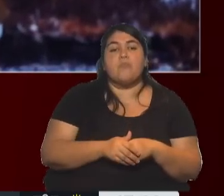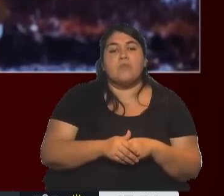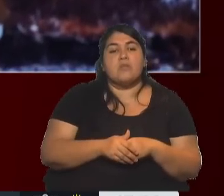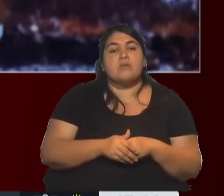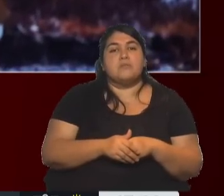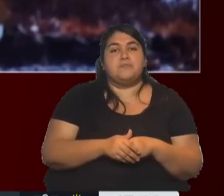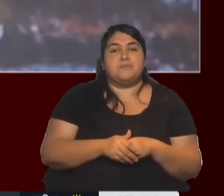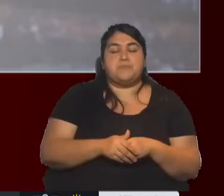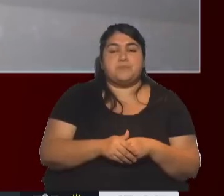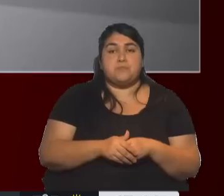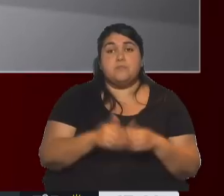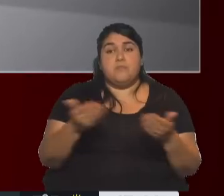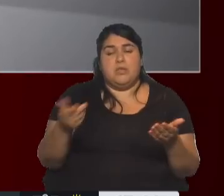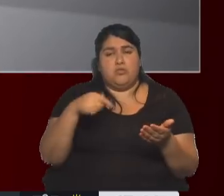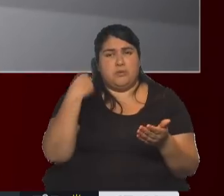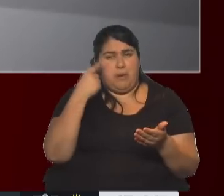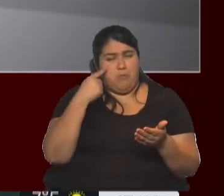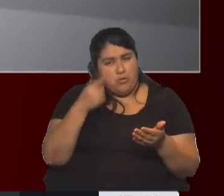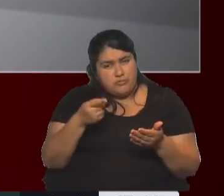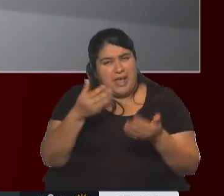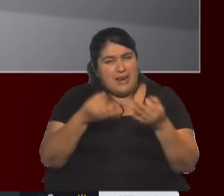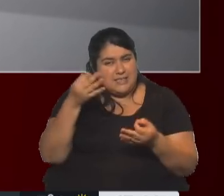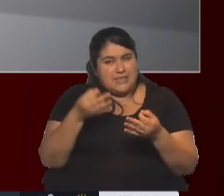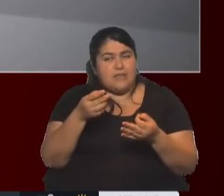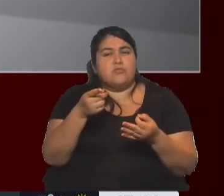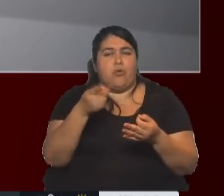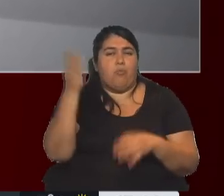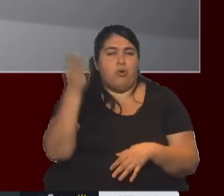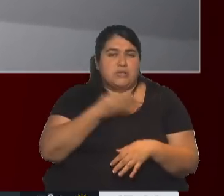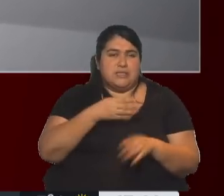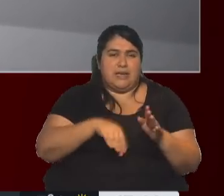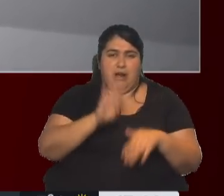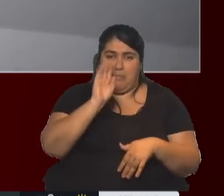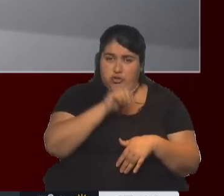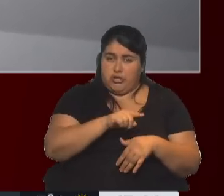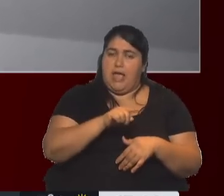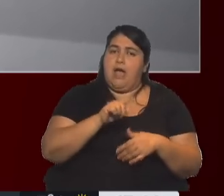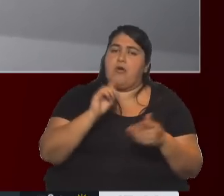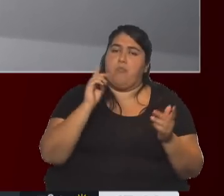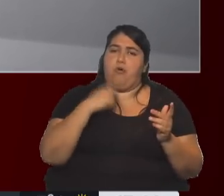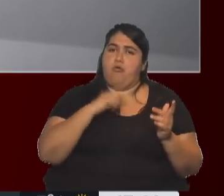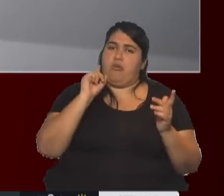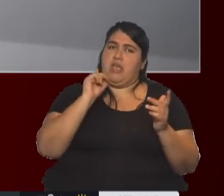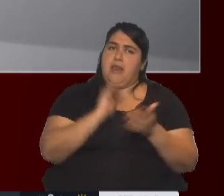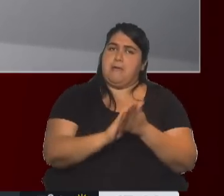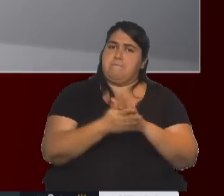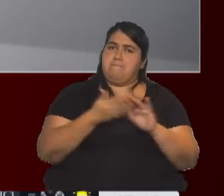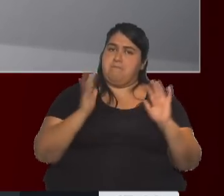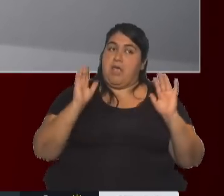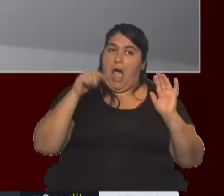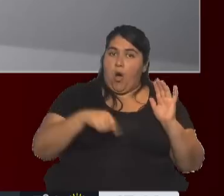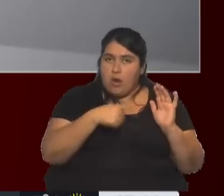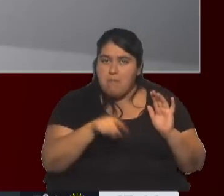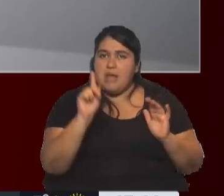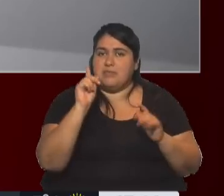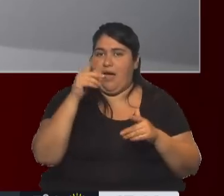comienzo del estallido social. Entonces lo que vemos hoy es un porcentaje muy alto de abstención en un voto que ahora es obligatorio, que eso me parece